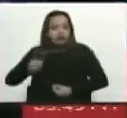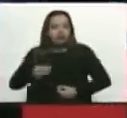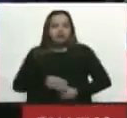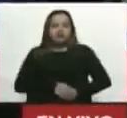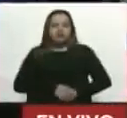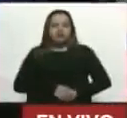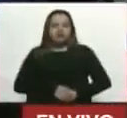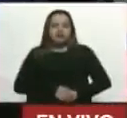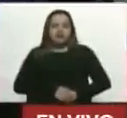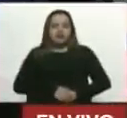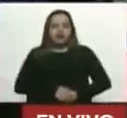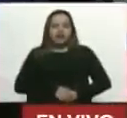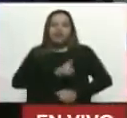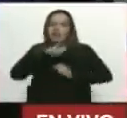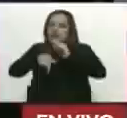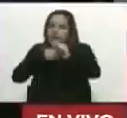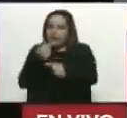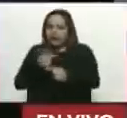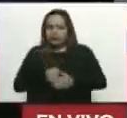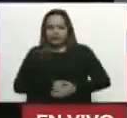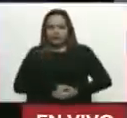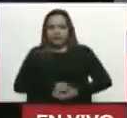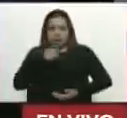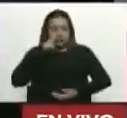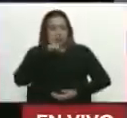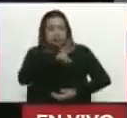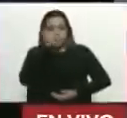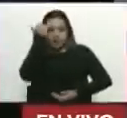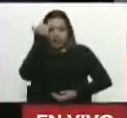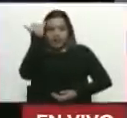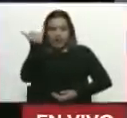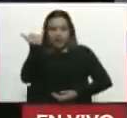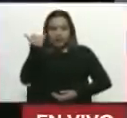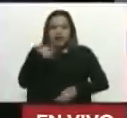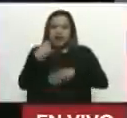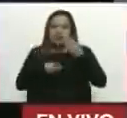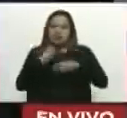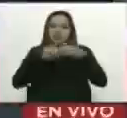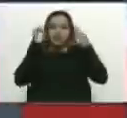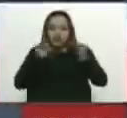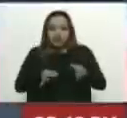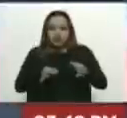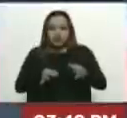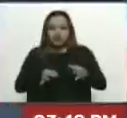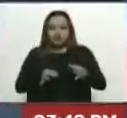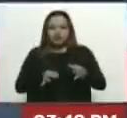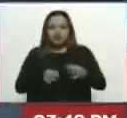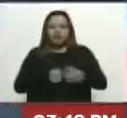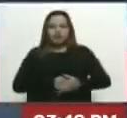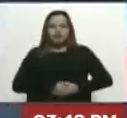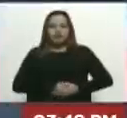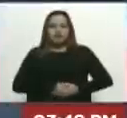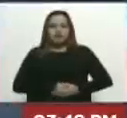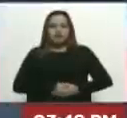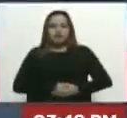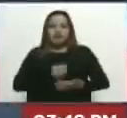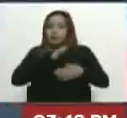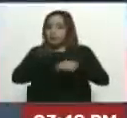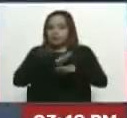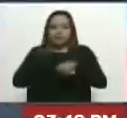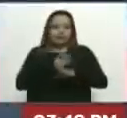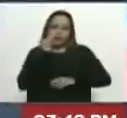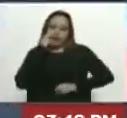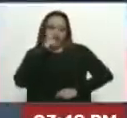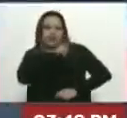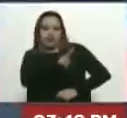Y posteriormente vimos esa idea haciéndose realidad, habida cuenta de que todavía no la habíamos visto